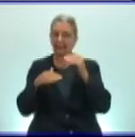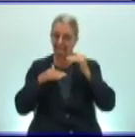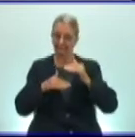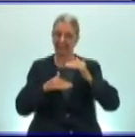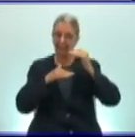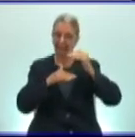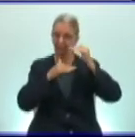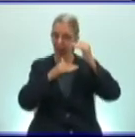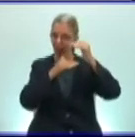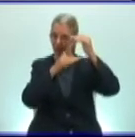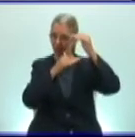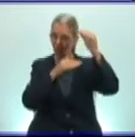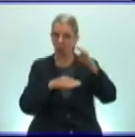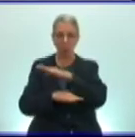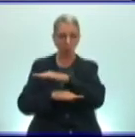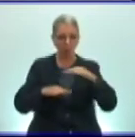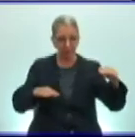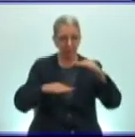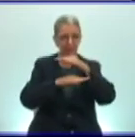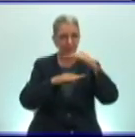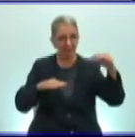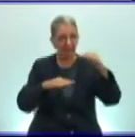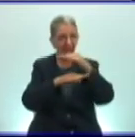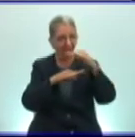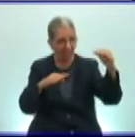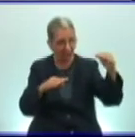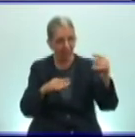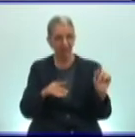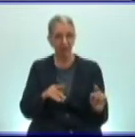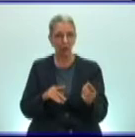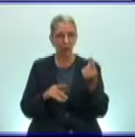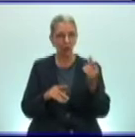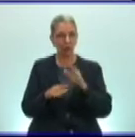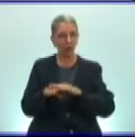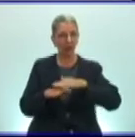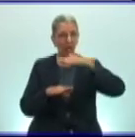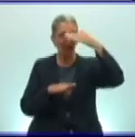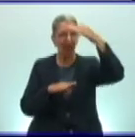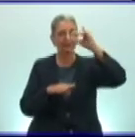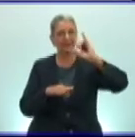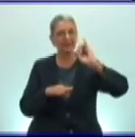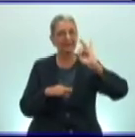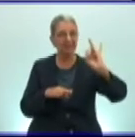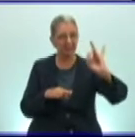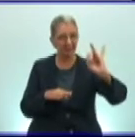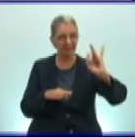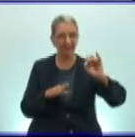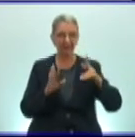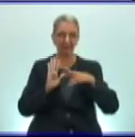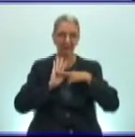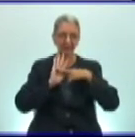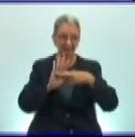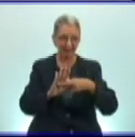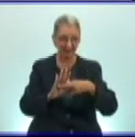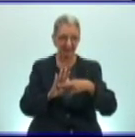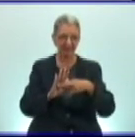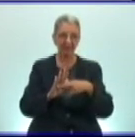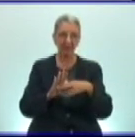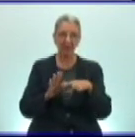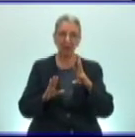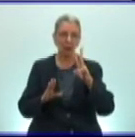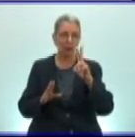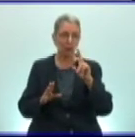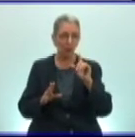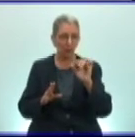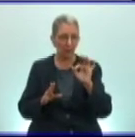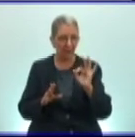los que analizamos de forma horizontal, van del 1 al 7 y se representan con números arábigos